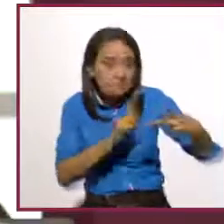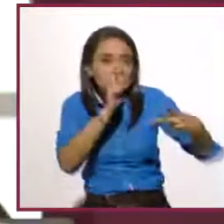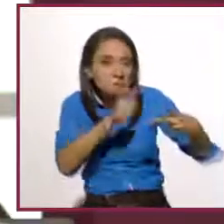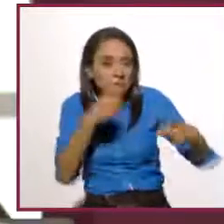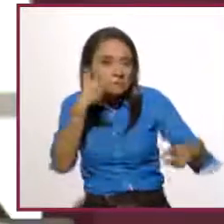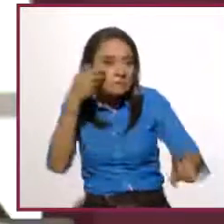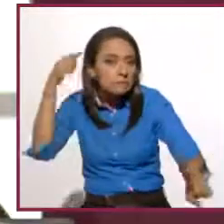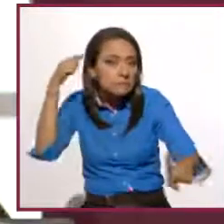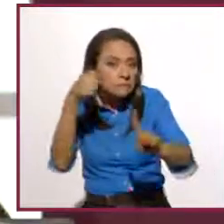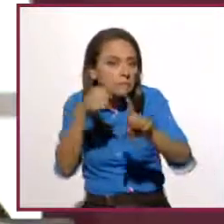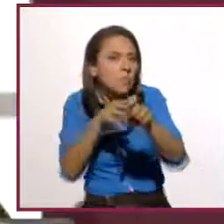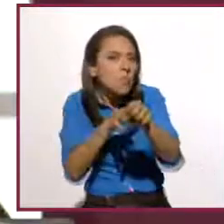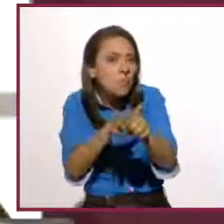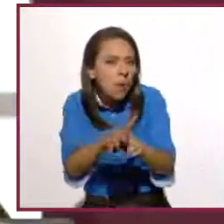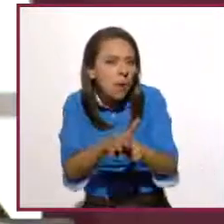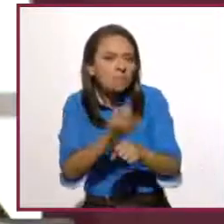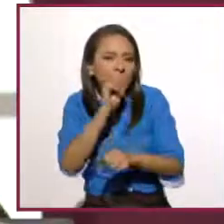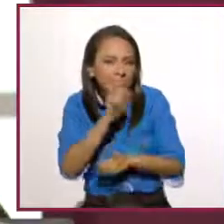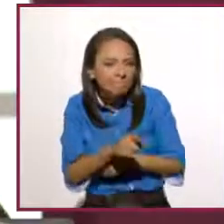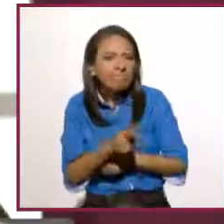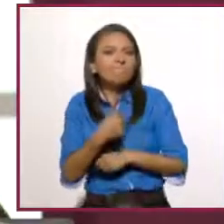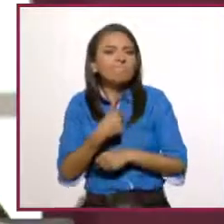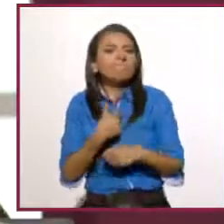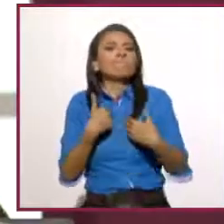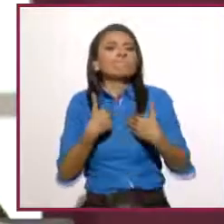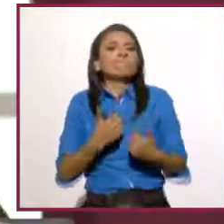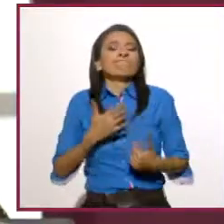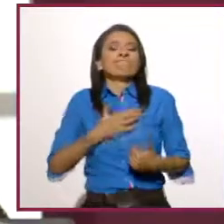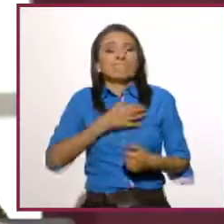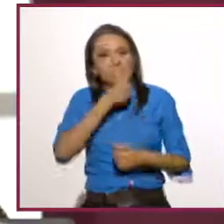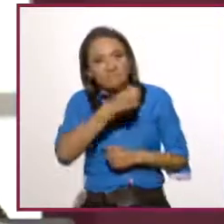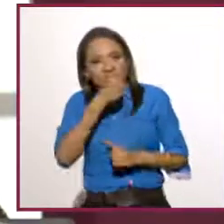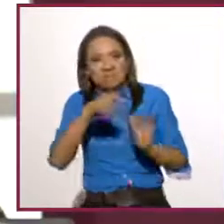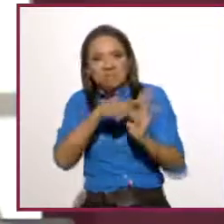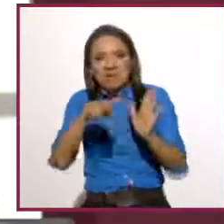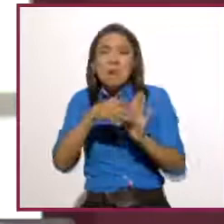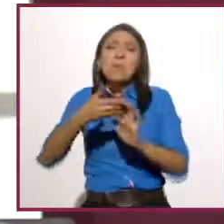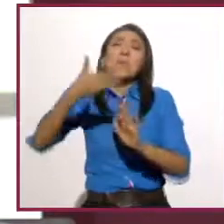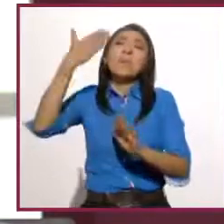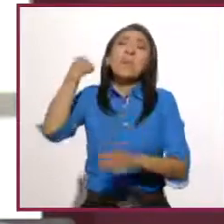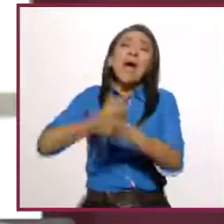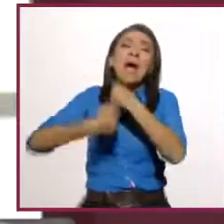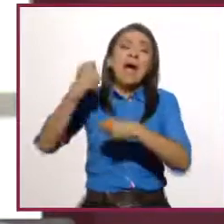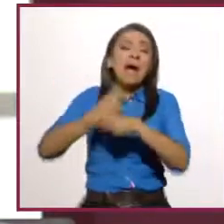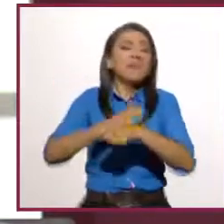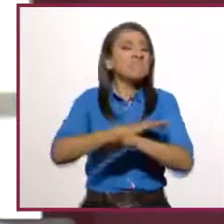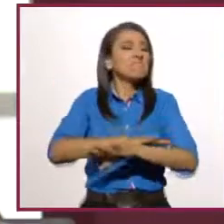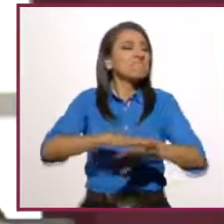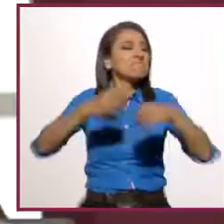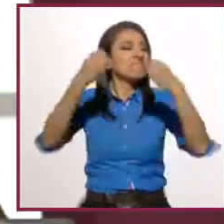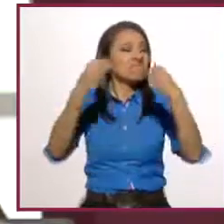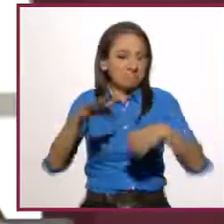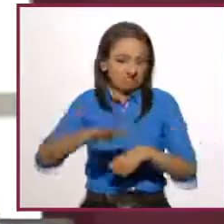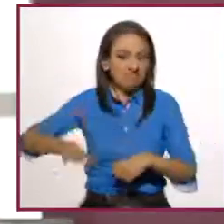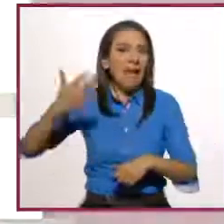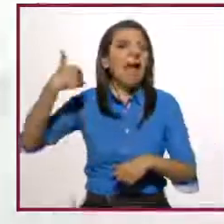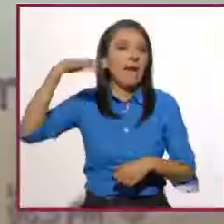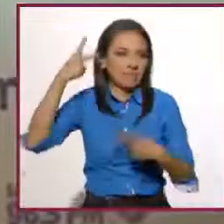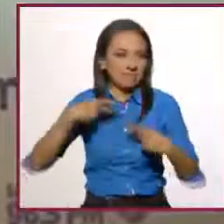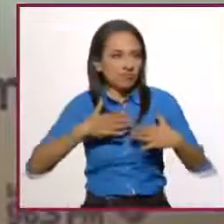pretende es encontrar esa ruta que como periodistas perdimos hace muchos años, que fue la confianza